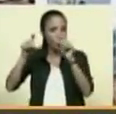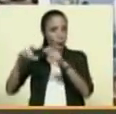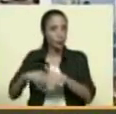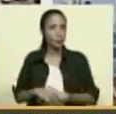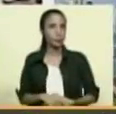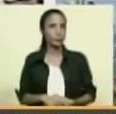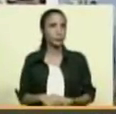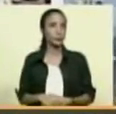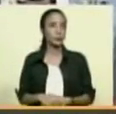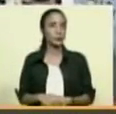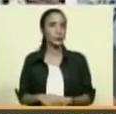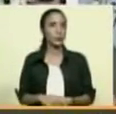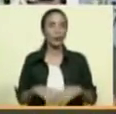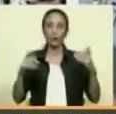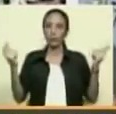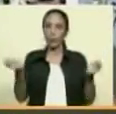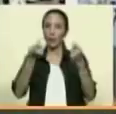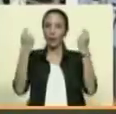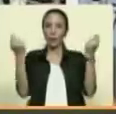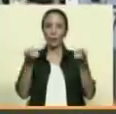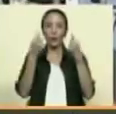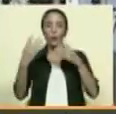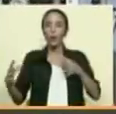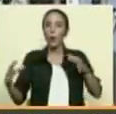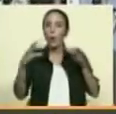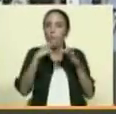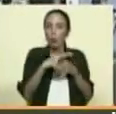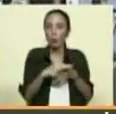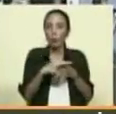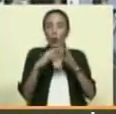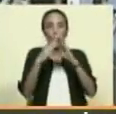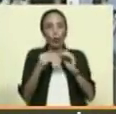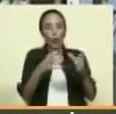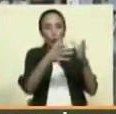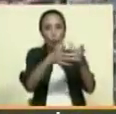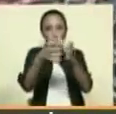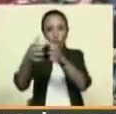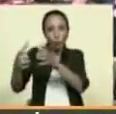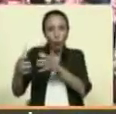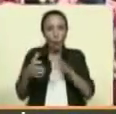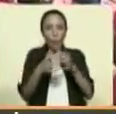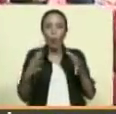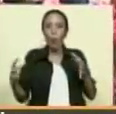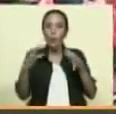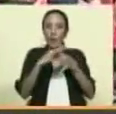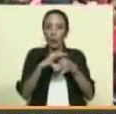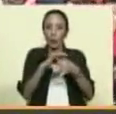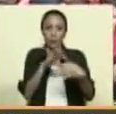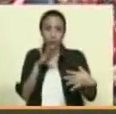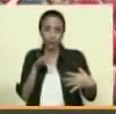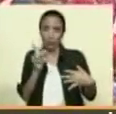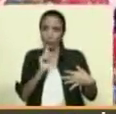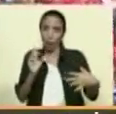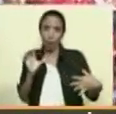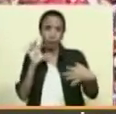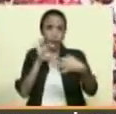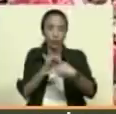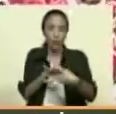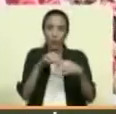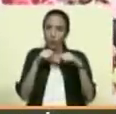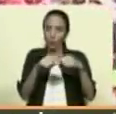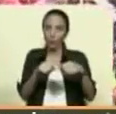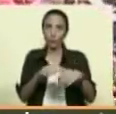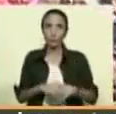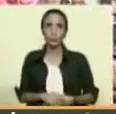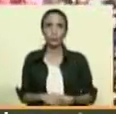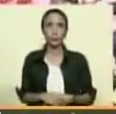Tenemos que hacer una campaña electoral unitaria, todas las fuerzas sociales y políticas, unidos. Tenemos que